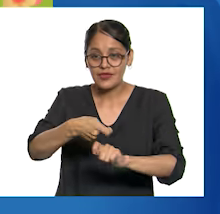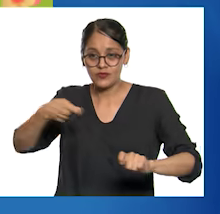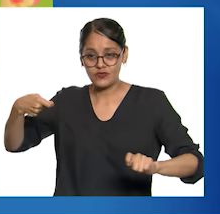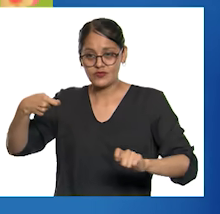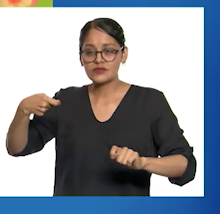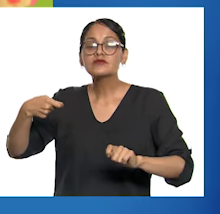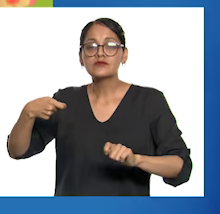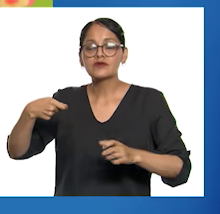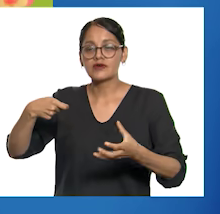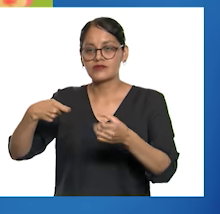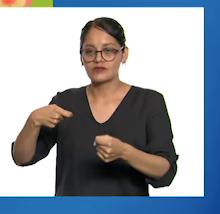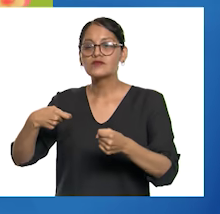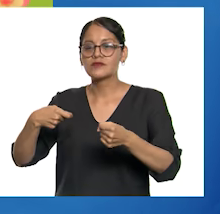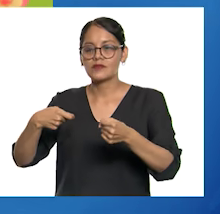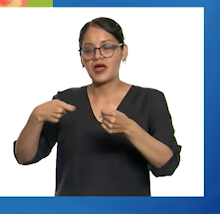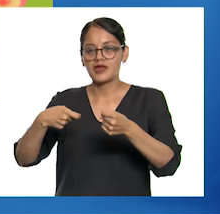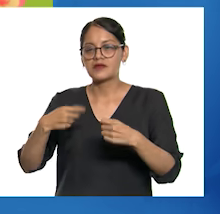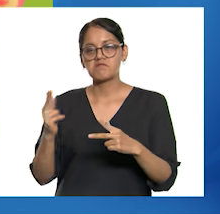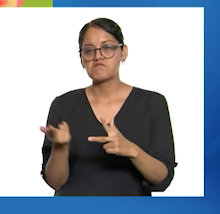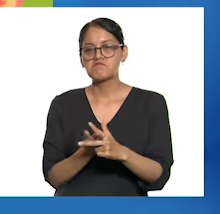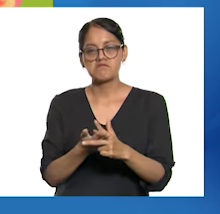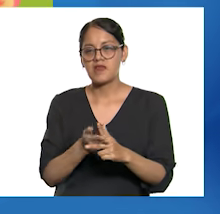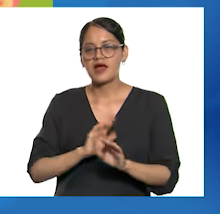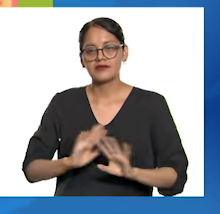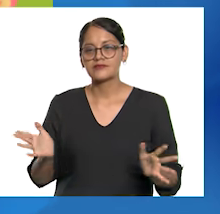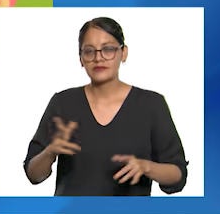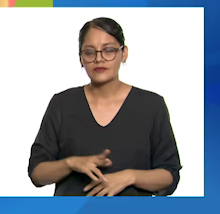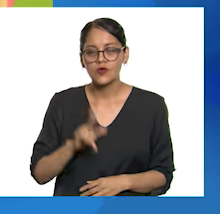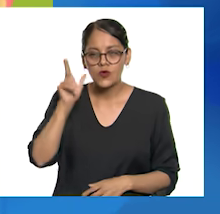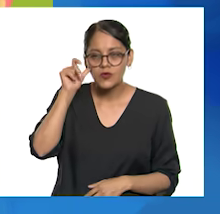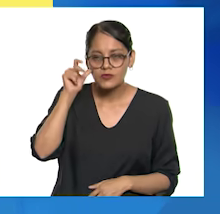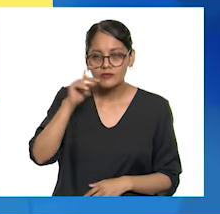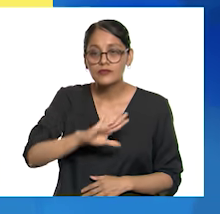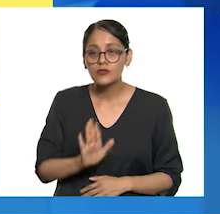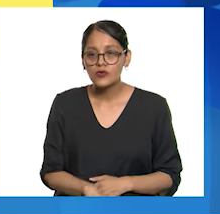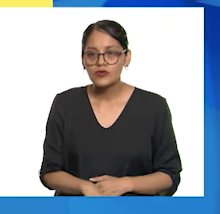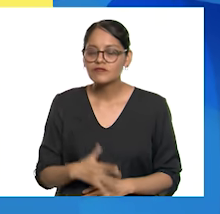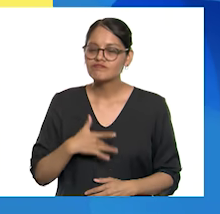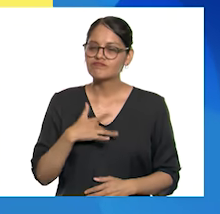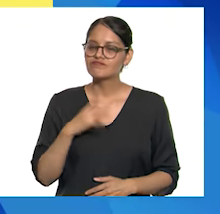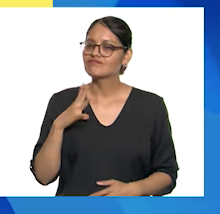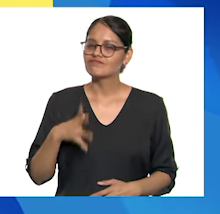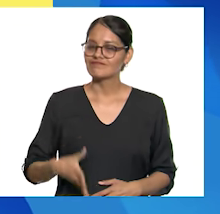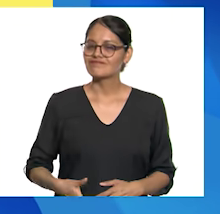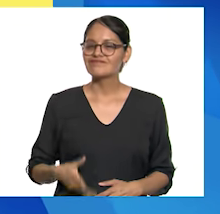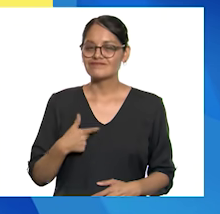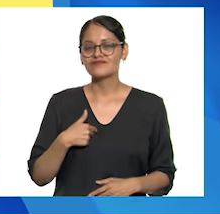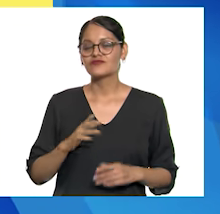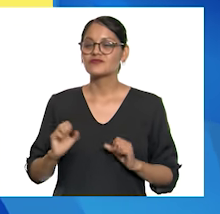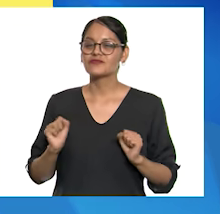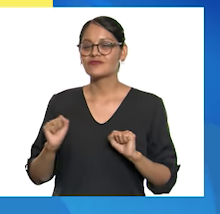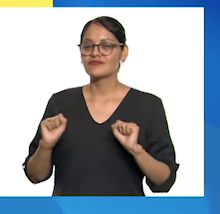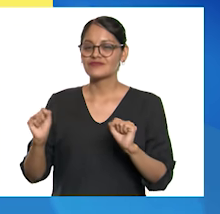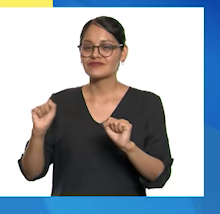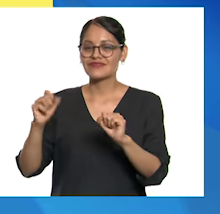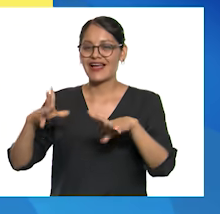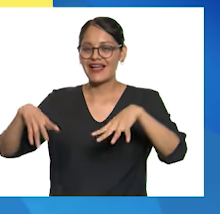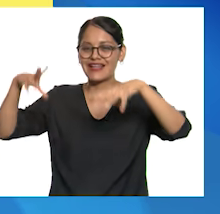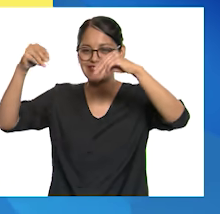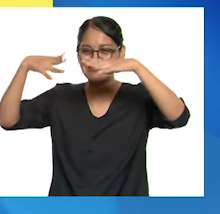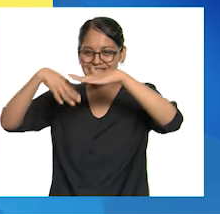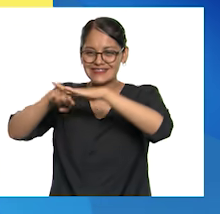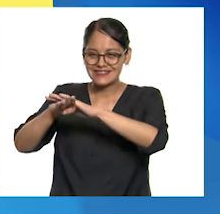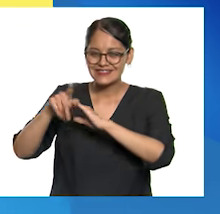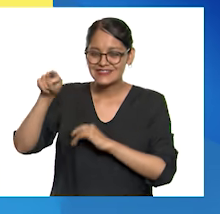cogiéndole dentro y le dio muerte con la mayor destreza. Orgulloso de su hazaña, se dirigió al palacio del rey de